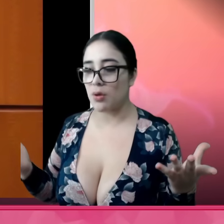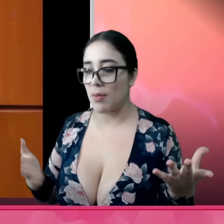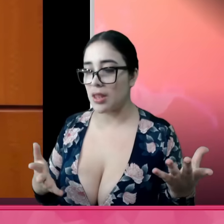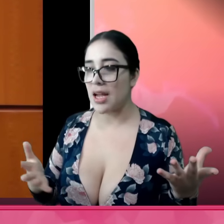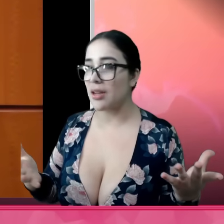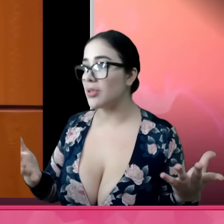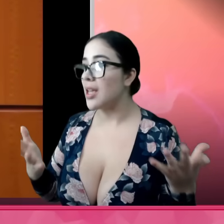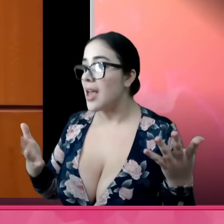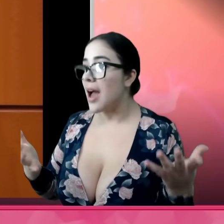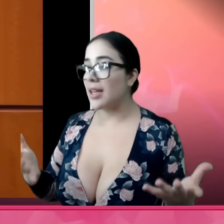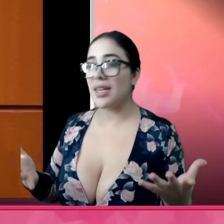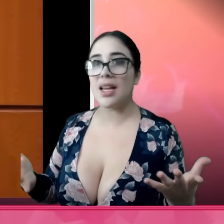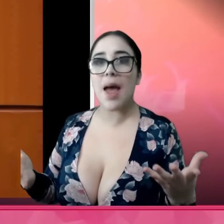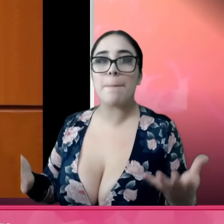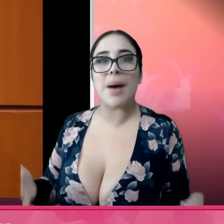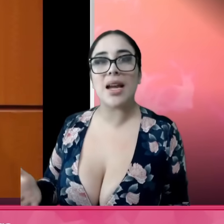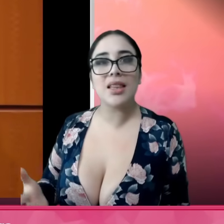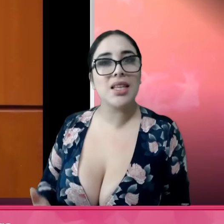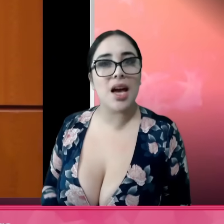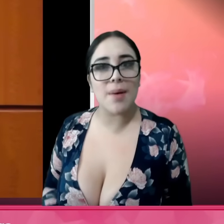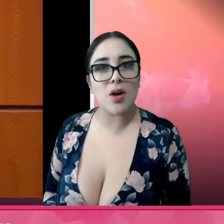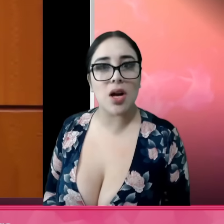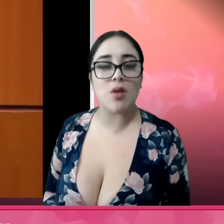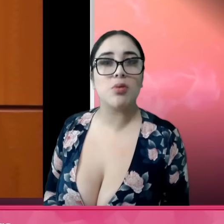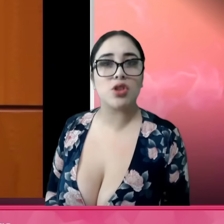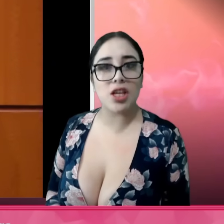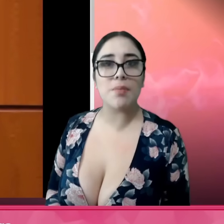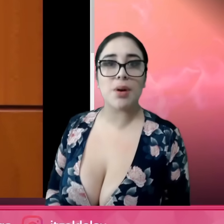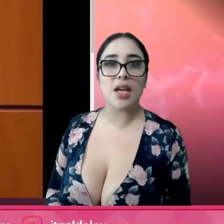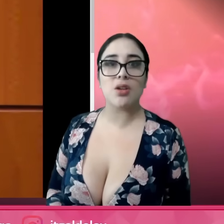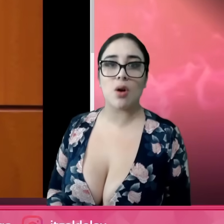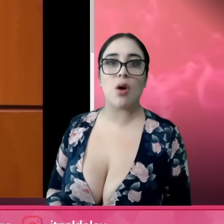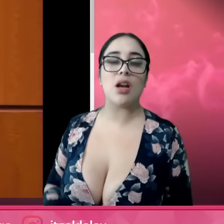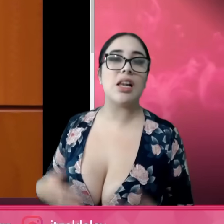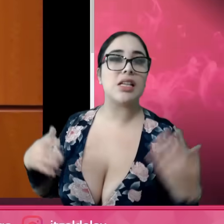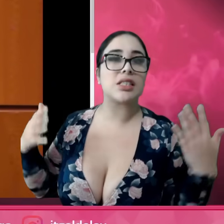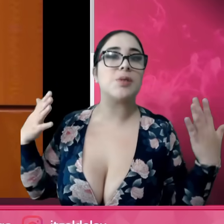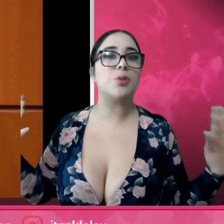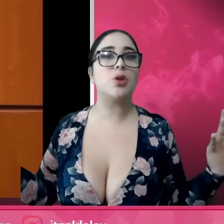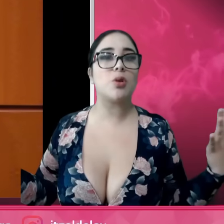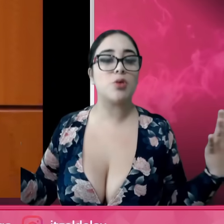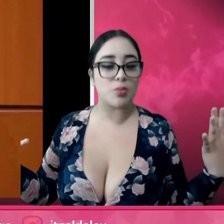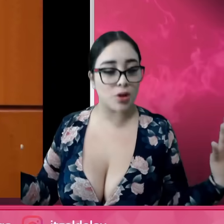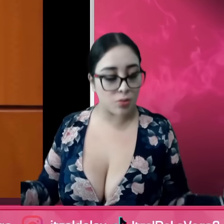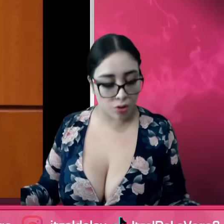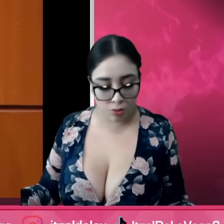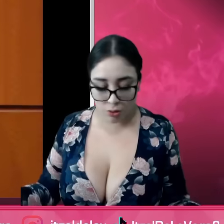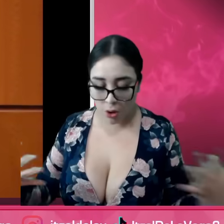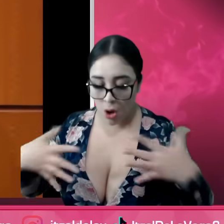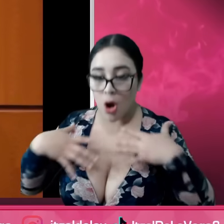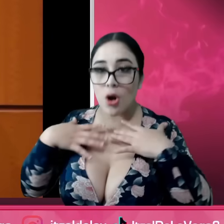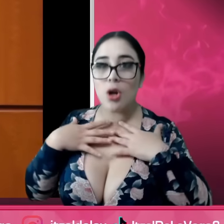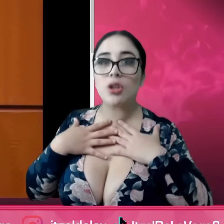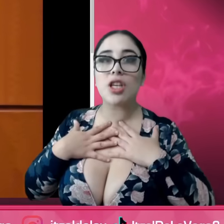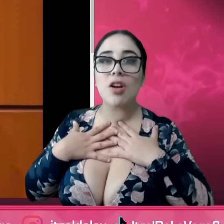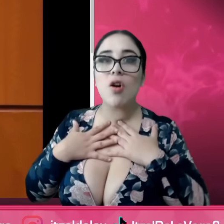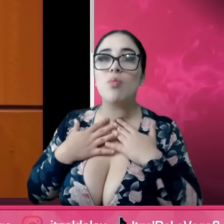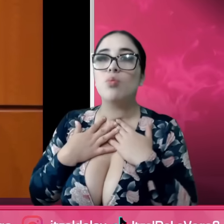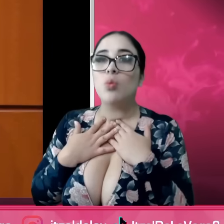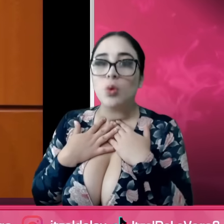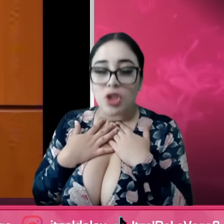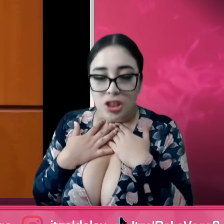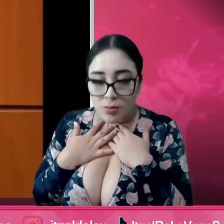videos y sus comentarios aquí en la parte de abajo, que como siempre yo les respondo con mucho amor, con mucho gusto. Los